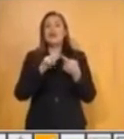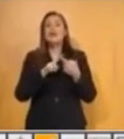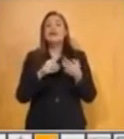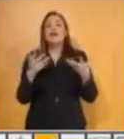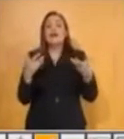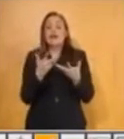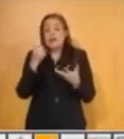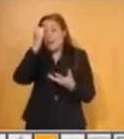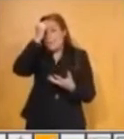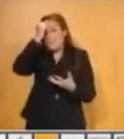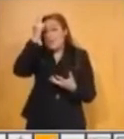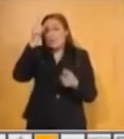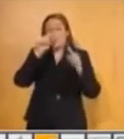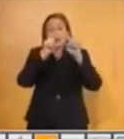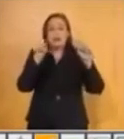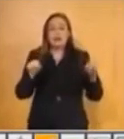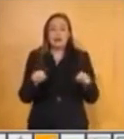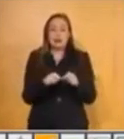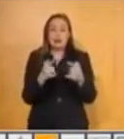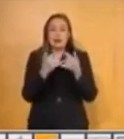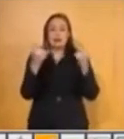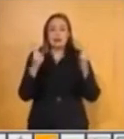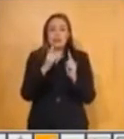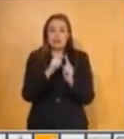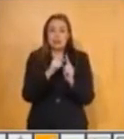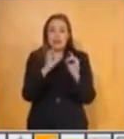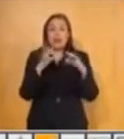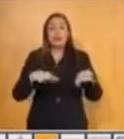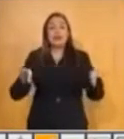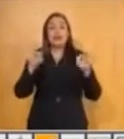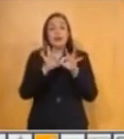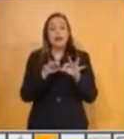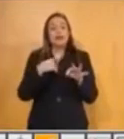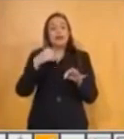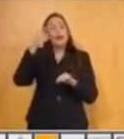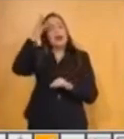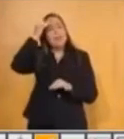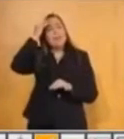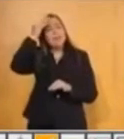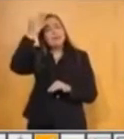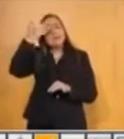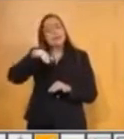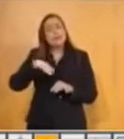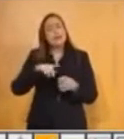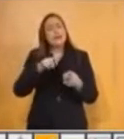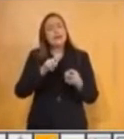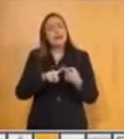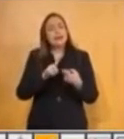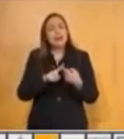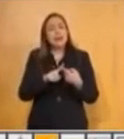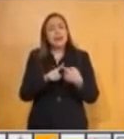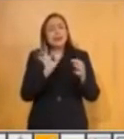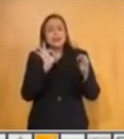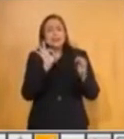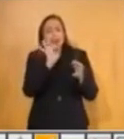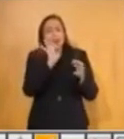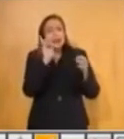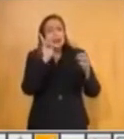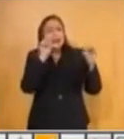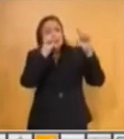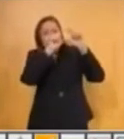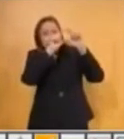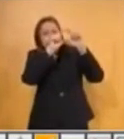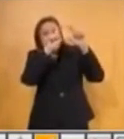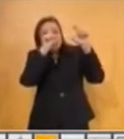¿sí? Entonces es importante que aprendas a identificar que generalmente cerca de donde está el título, con letras